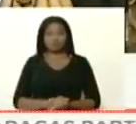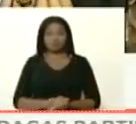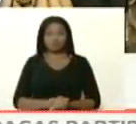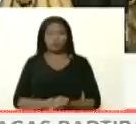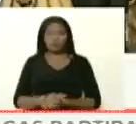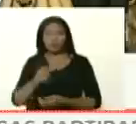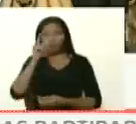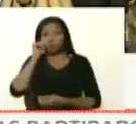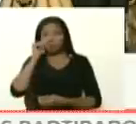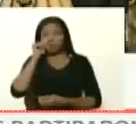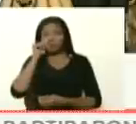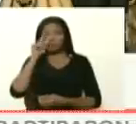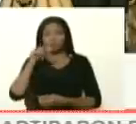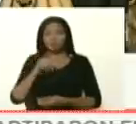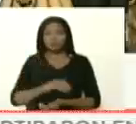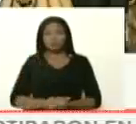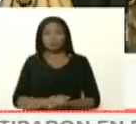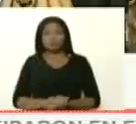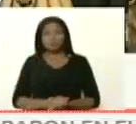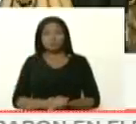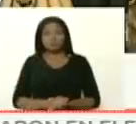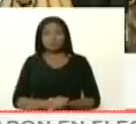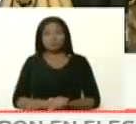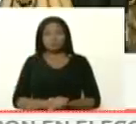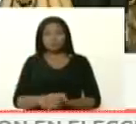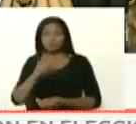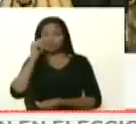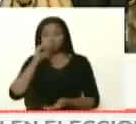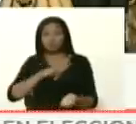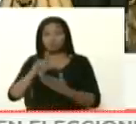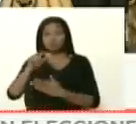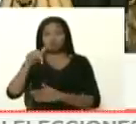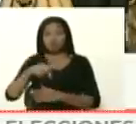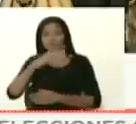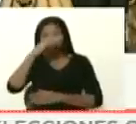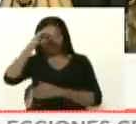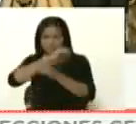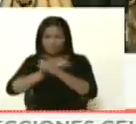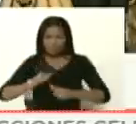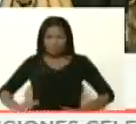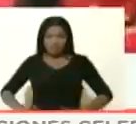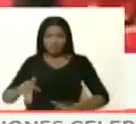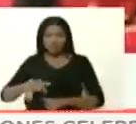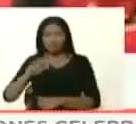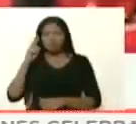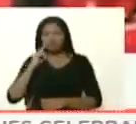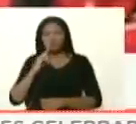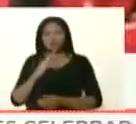general de la aviación militar bolivariana,